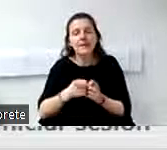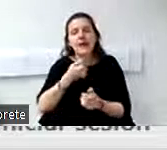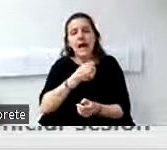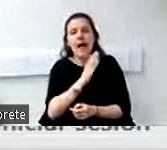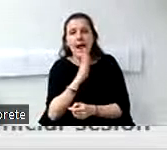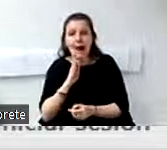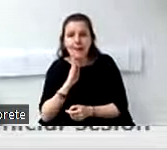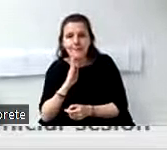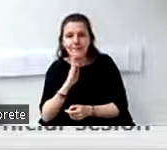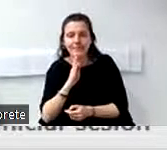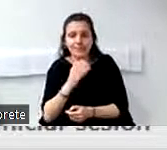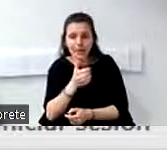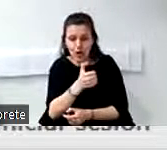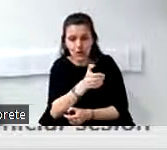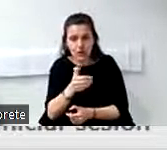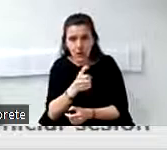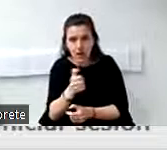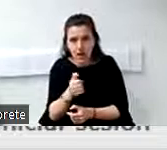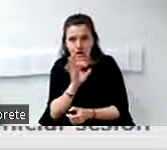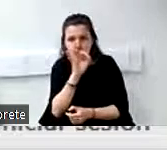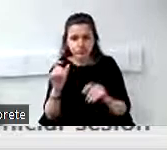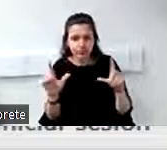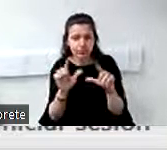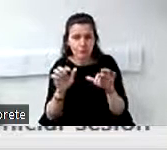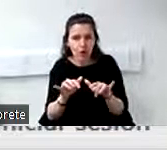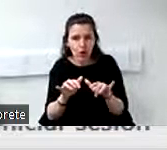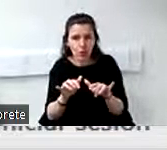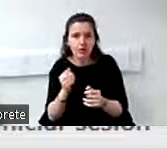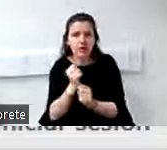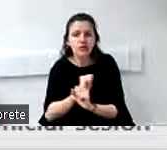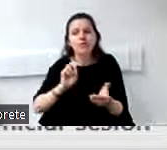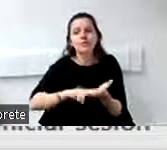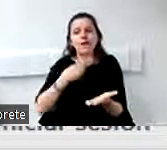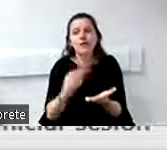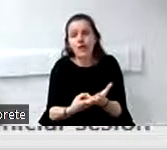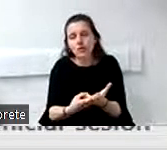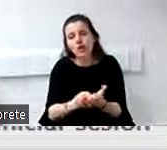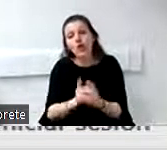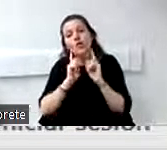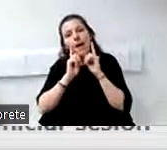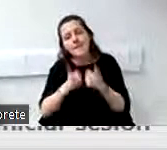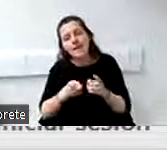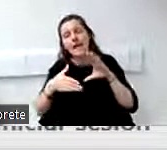el poder como hacer de traducción, y el MIDES tiene también un servicio